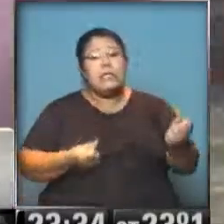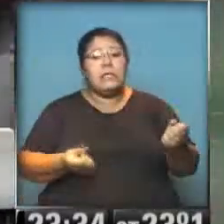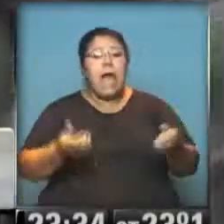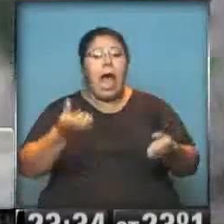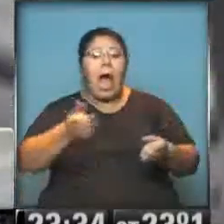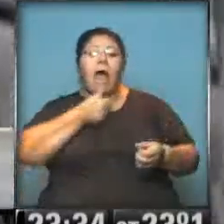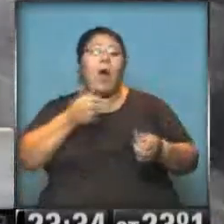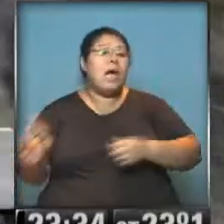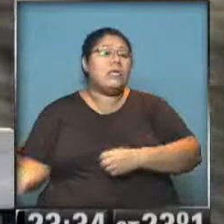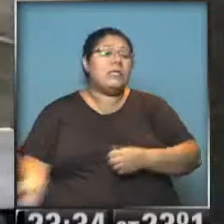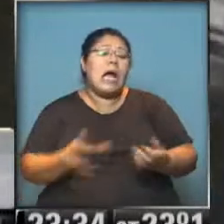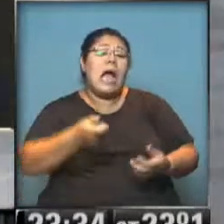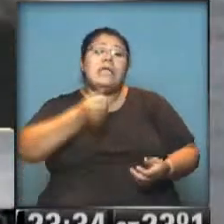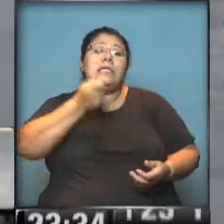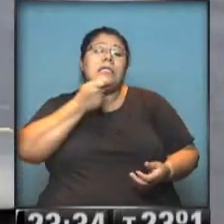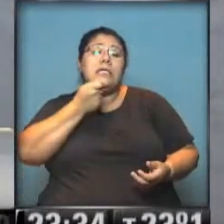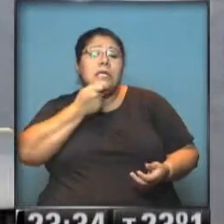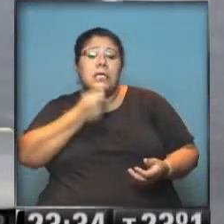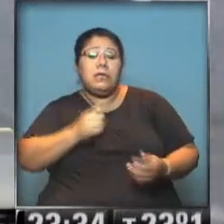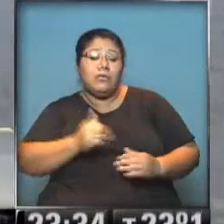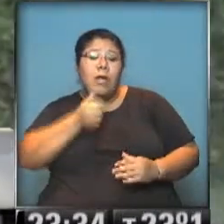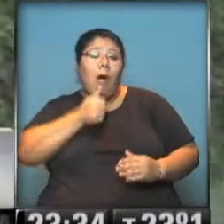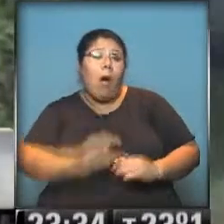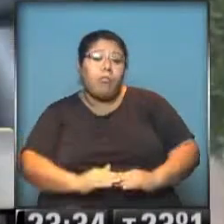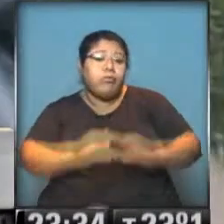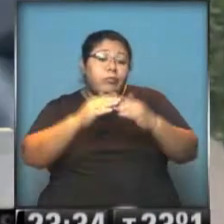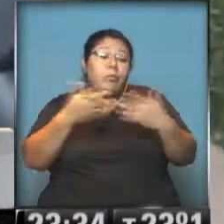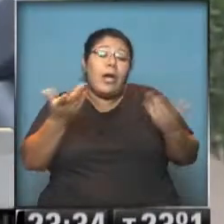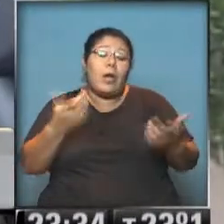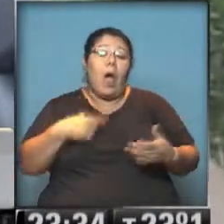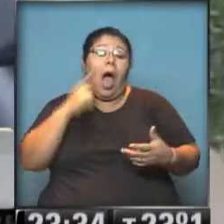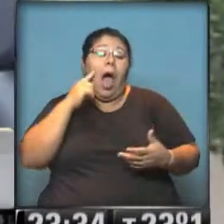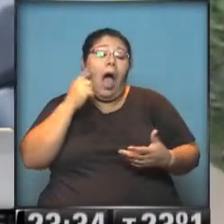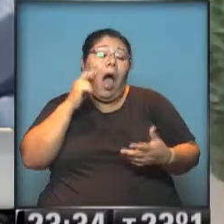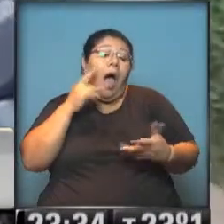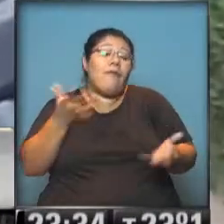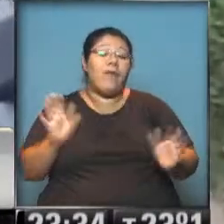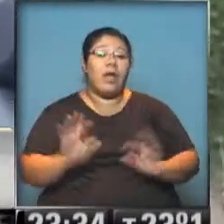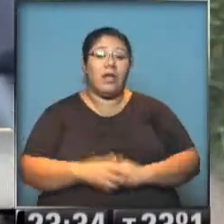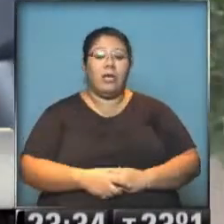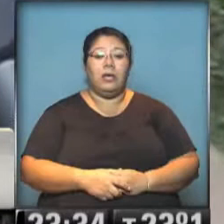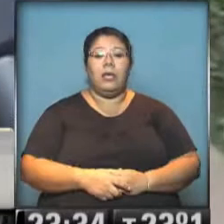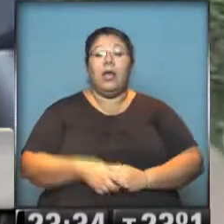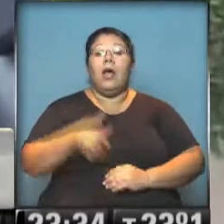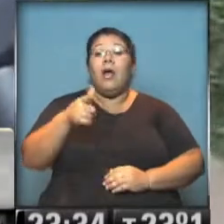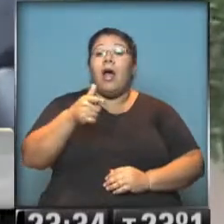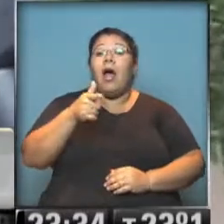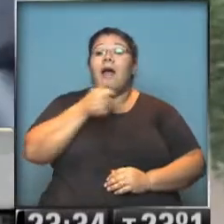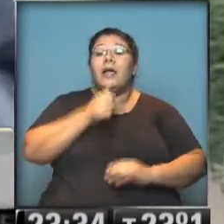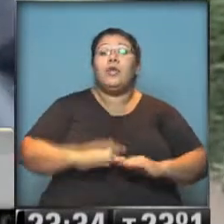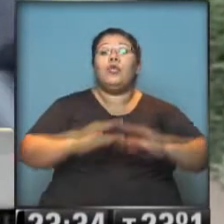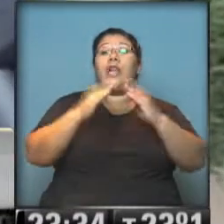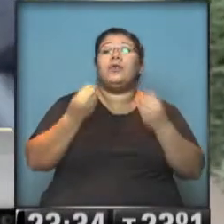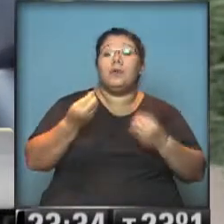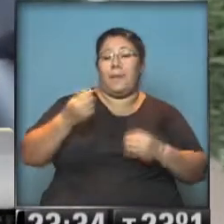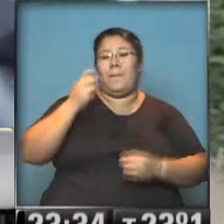cómo hacerle para salir, ¿no? ¿Cómo están viendo la inundación? Está brava, bravísimo, bravísimo. ¿Está mejor, peor? No, peor que el año